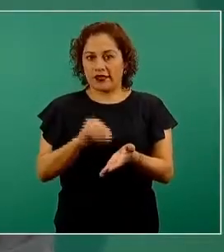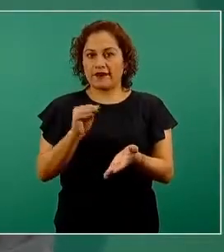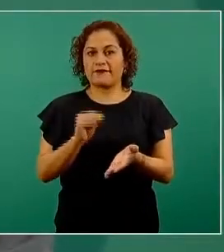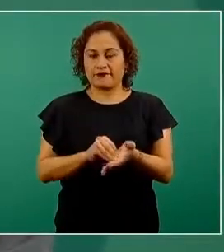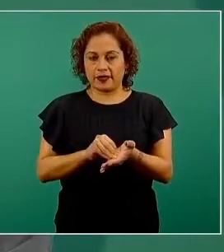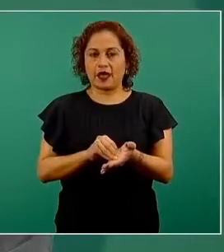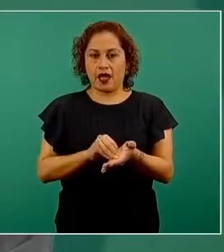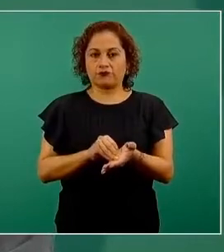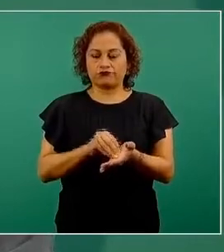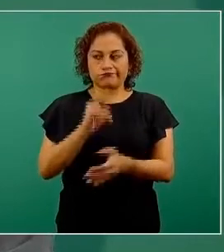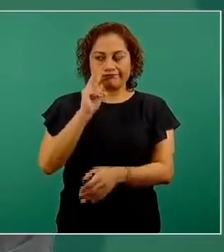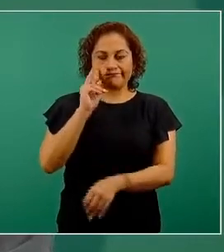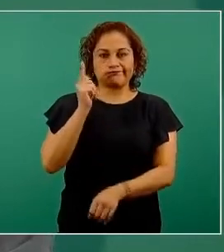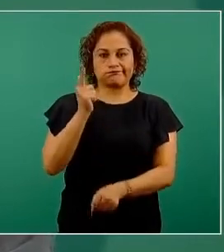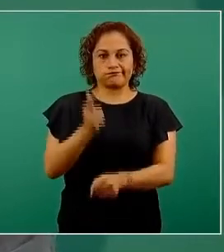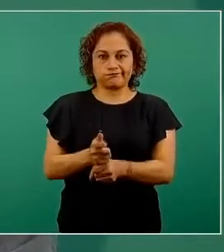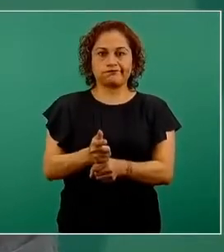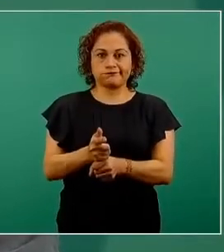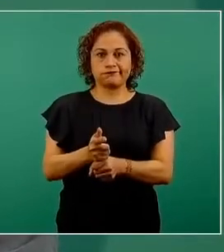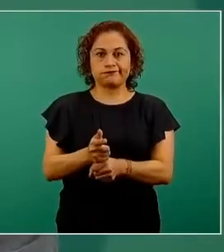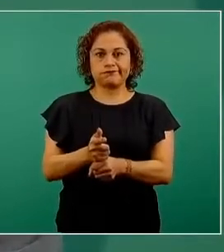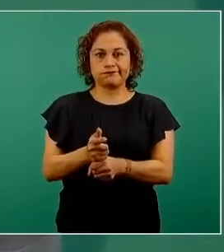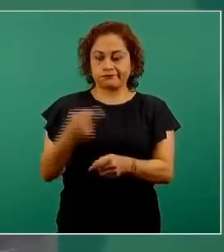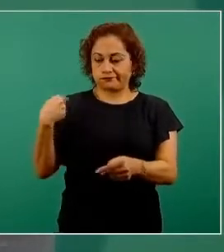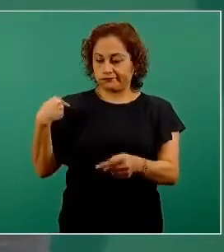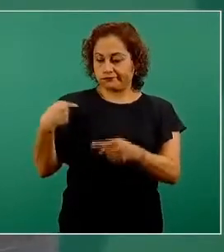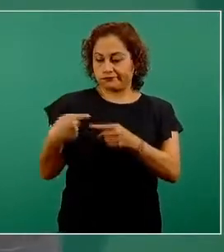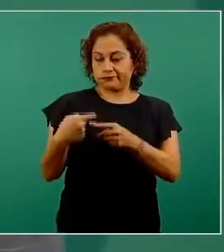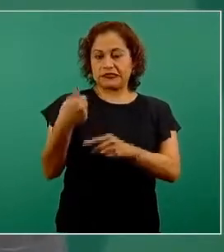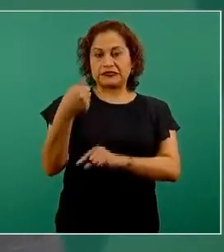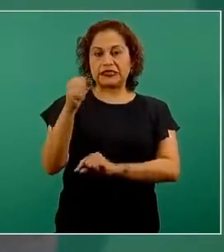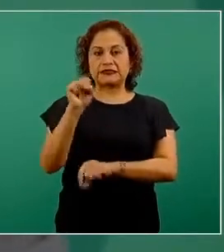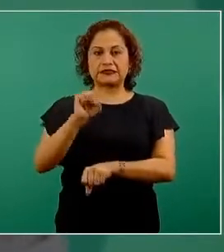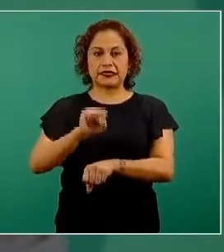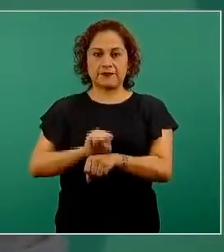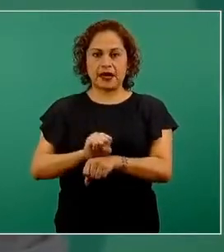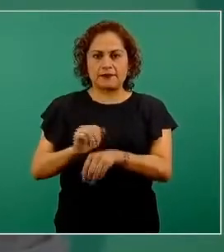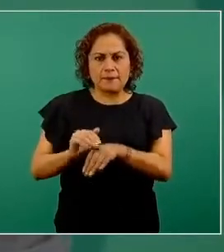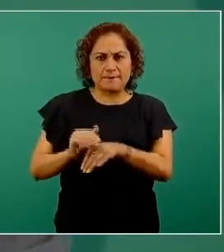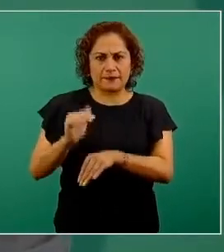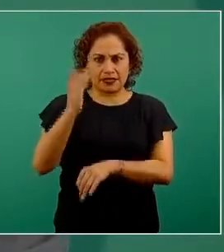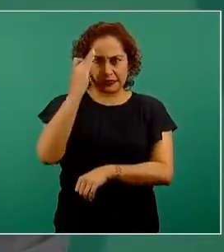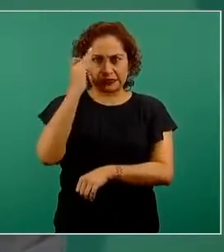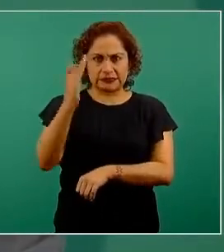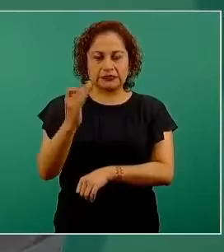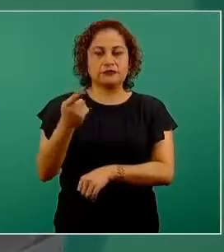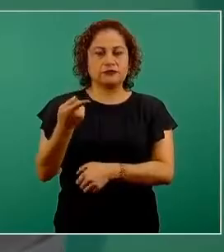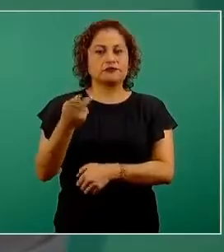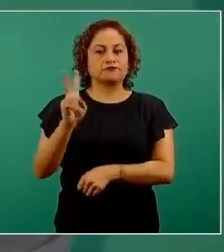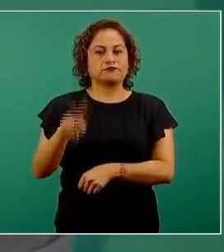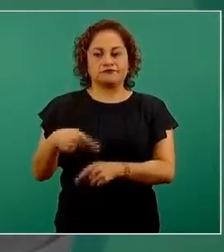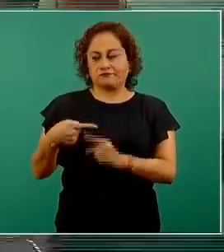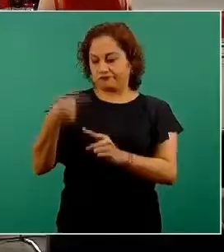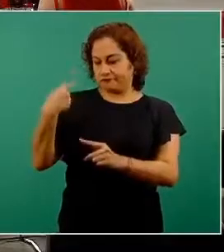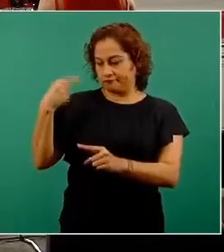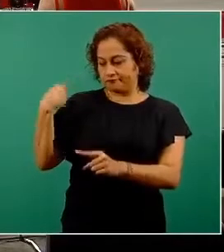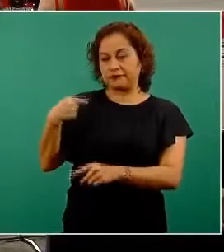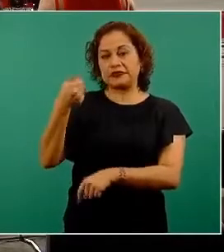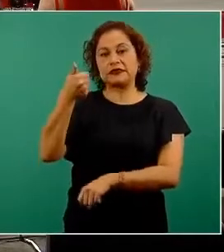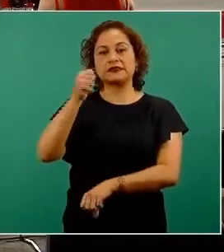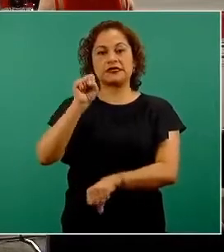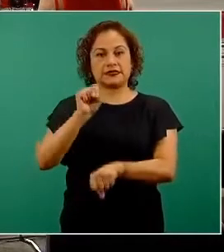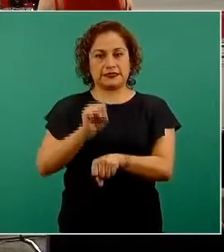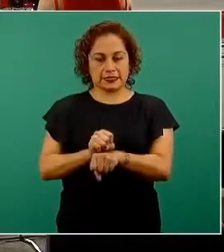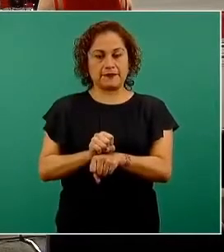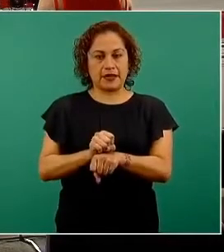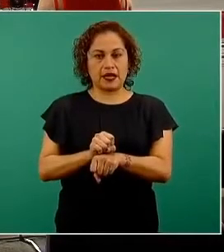medida en que tenemos 6 semanas, de hecho un poco más de 6 semanas, de manera muy estricta son 6 semanas, pero de manera